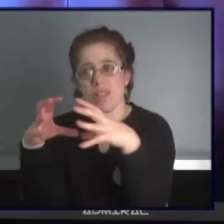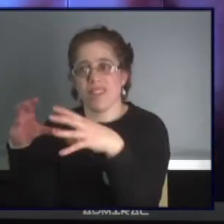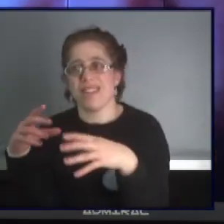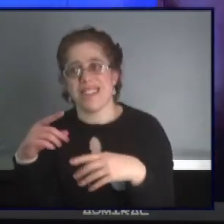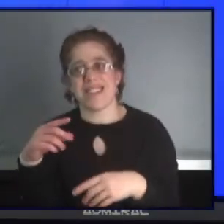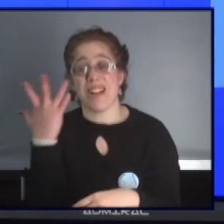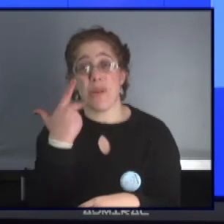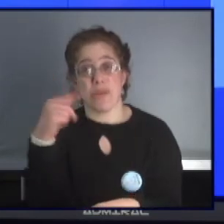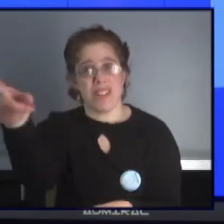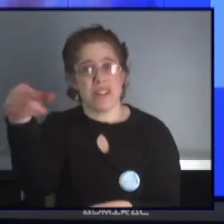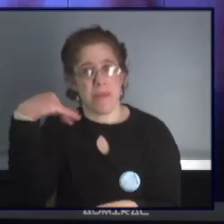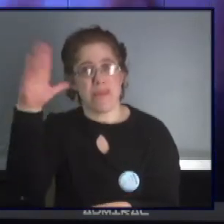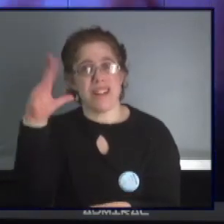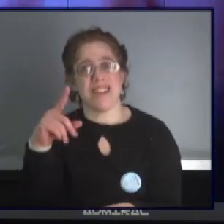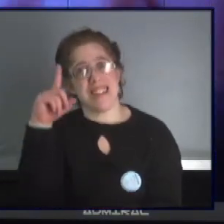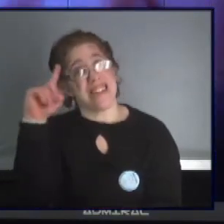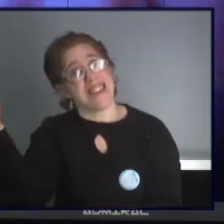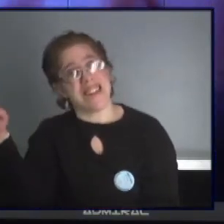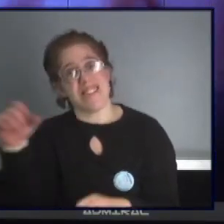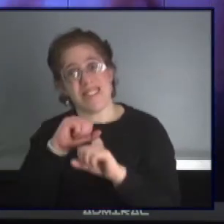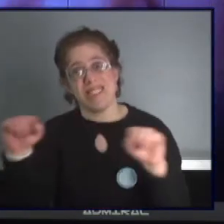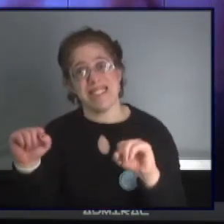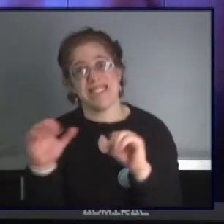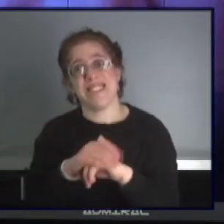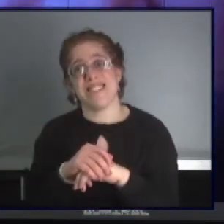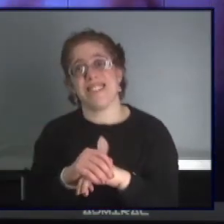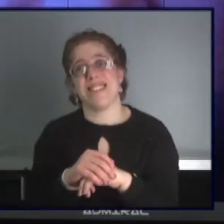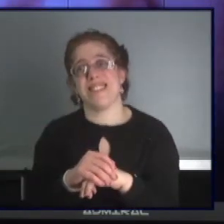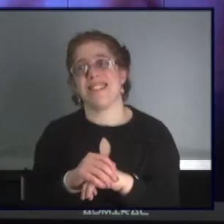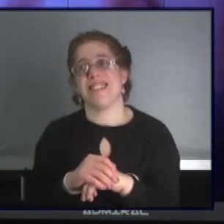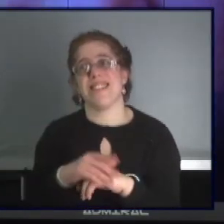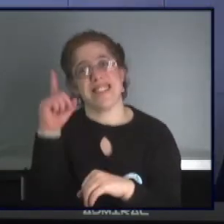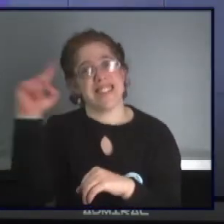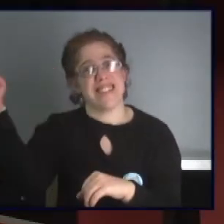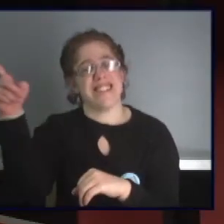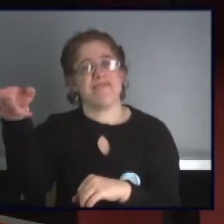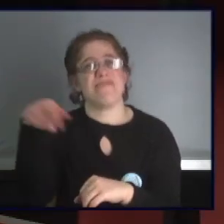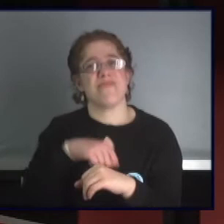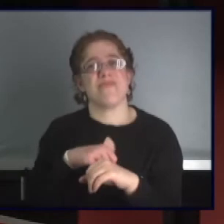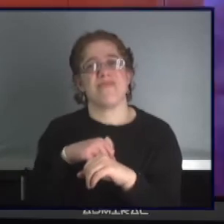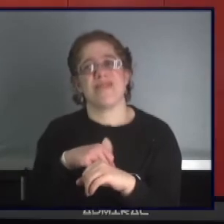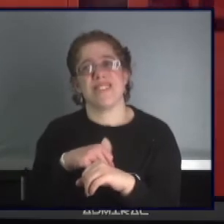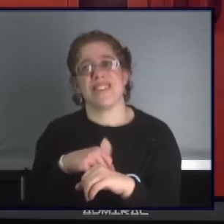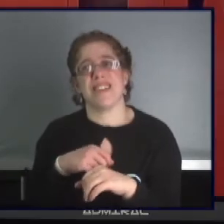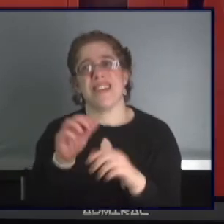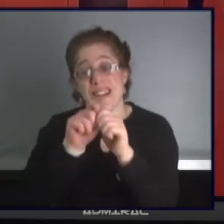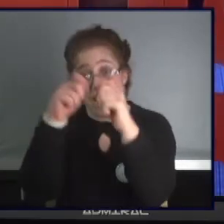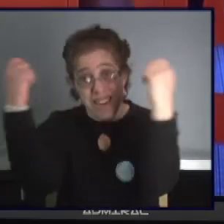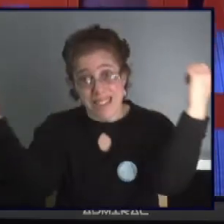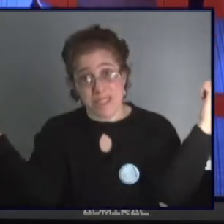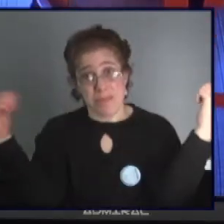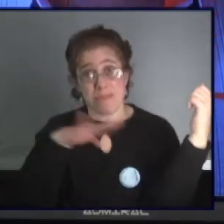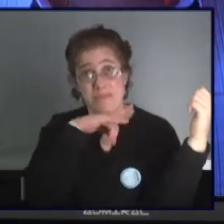glúteos creer o reventar y yo prefiero creer clarín miente